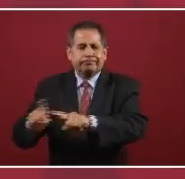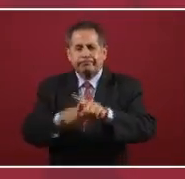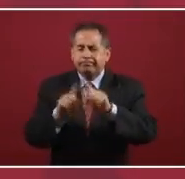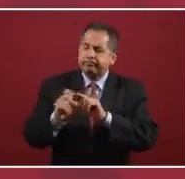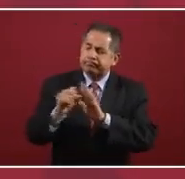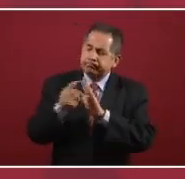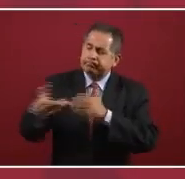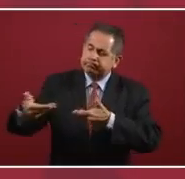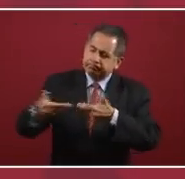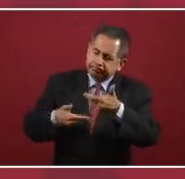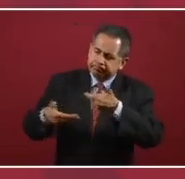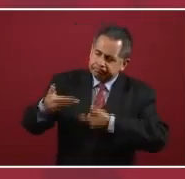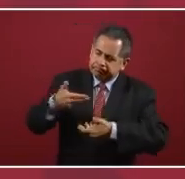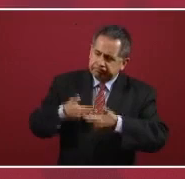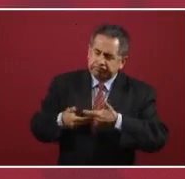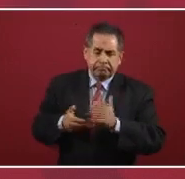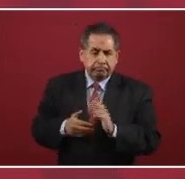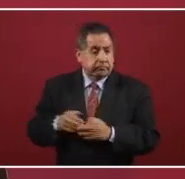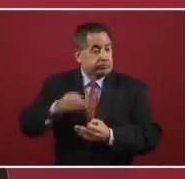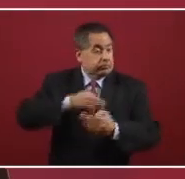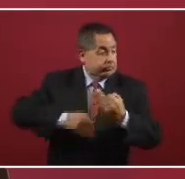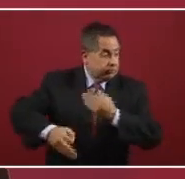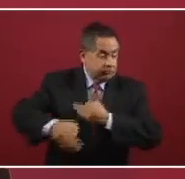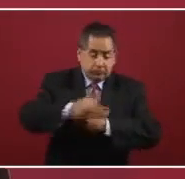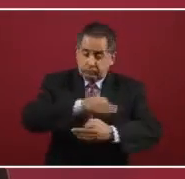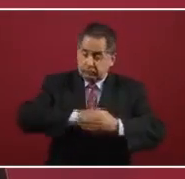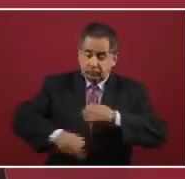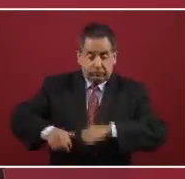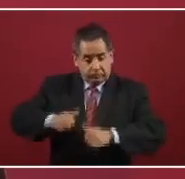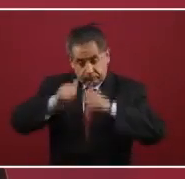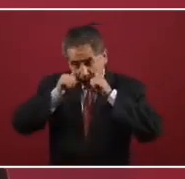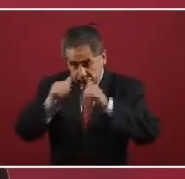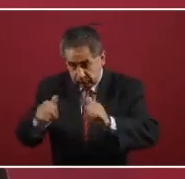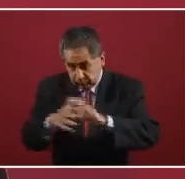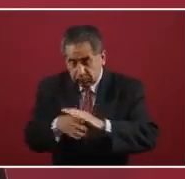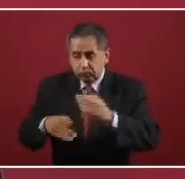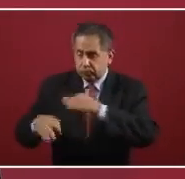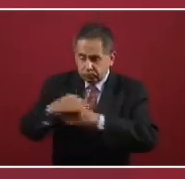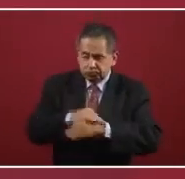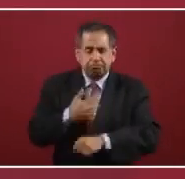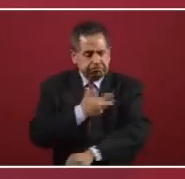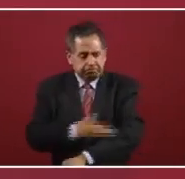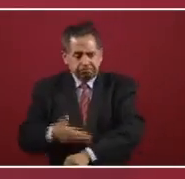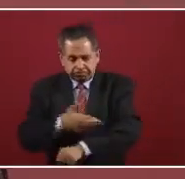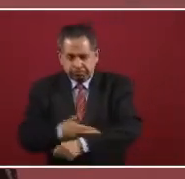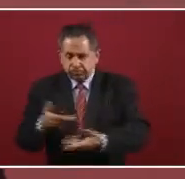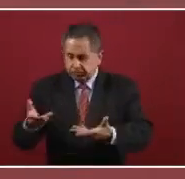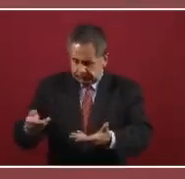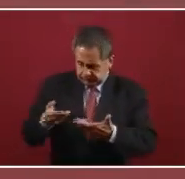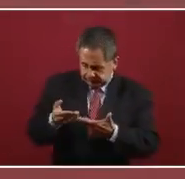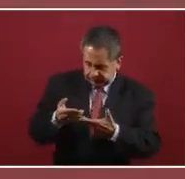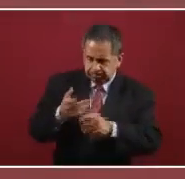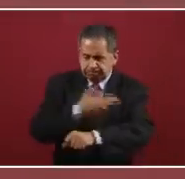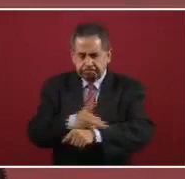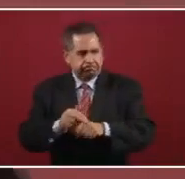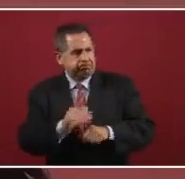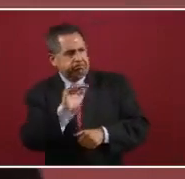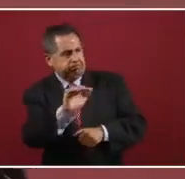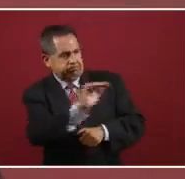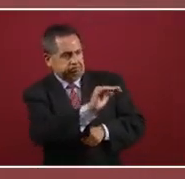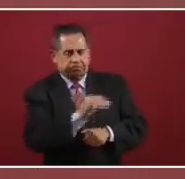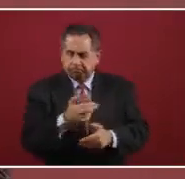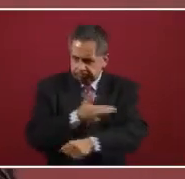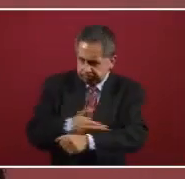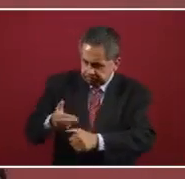solicitudes. A toda la gente se le atiende, todo lo gestionamos. Nosotros somos un área que recibimos las solicitudes